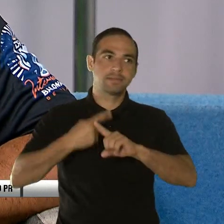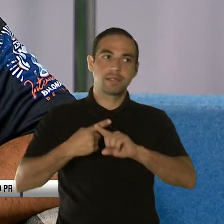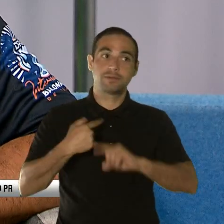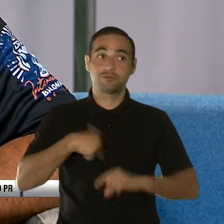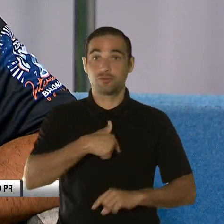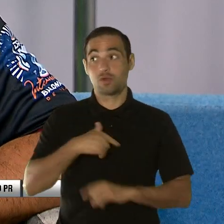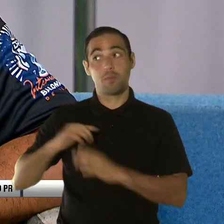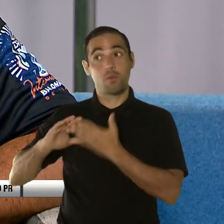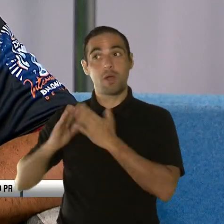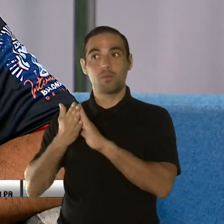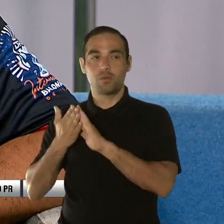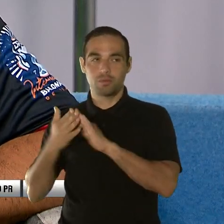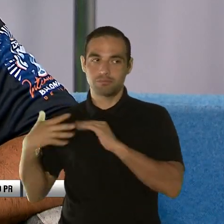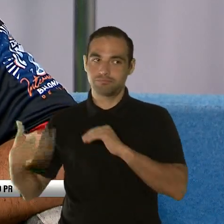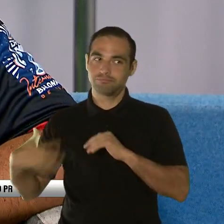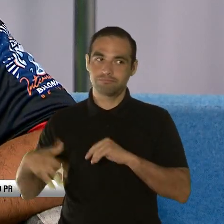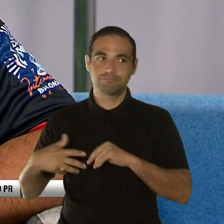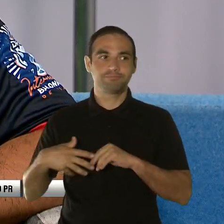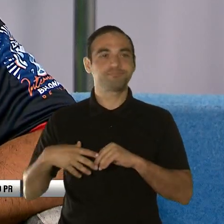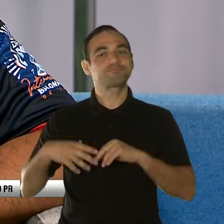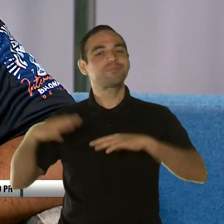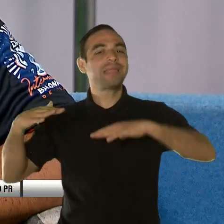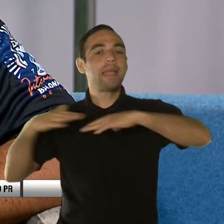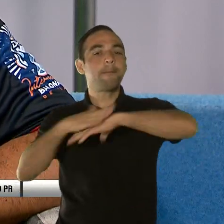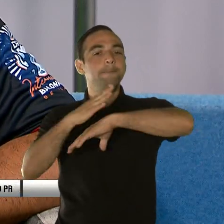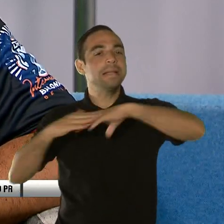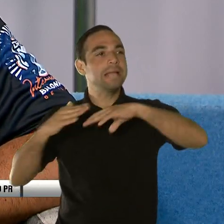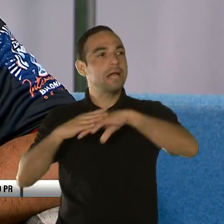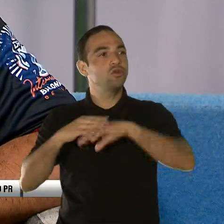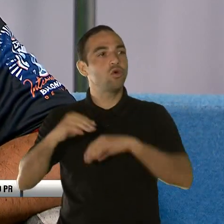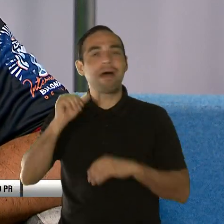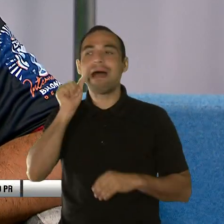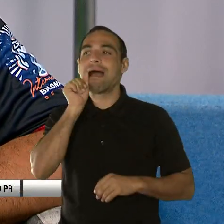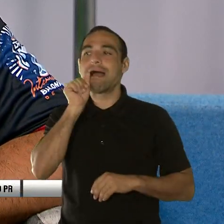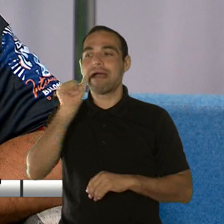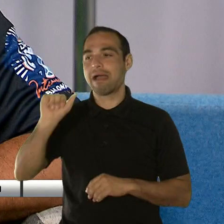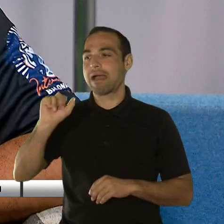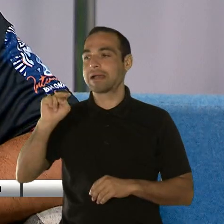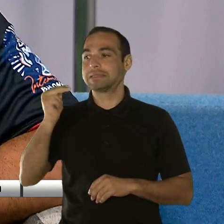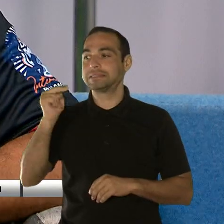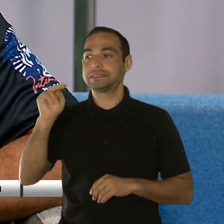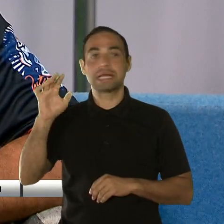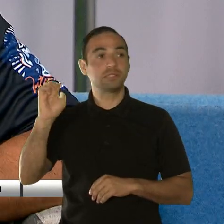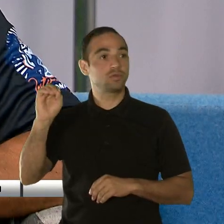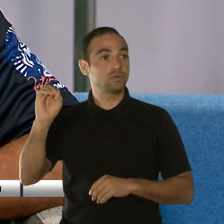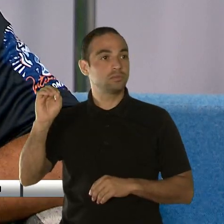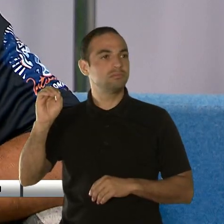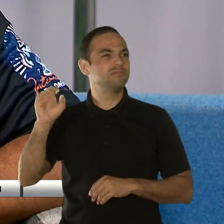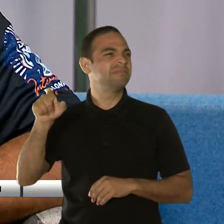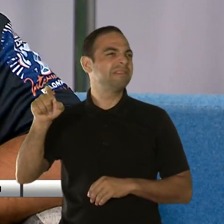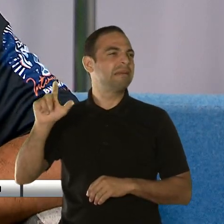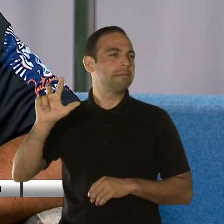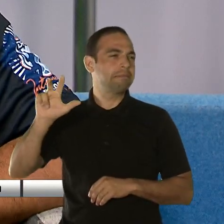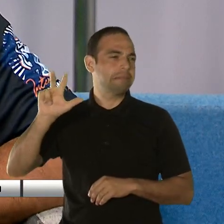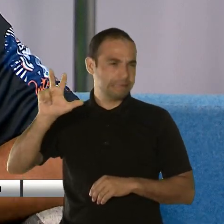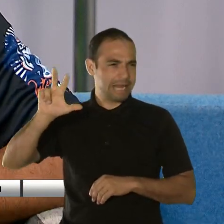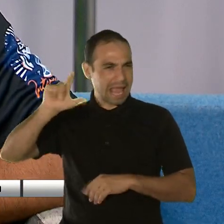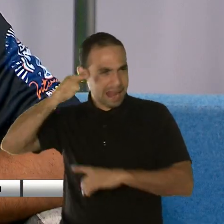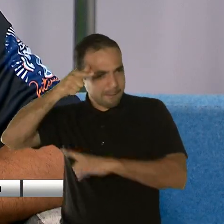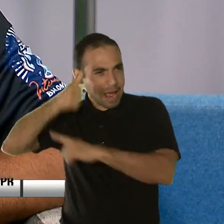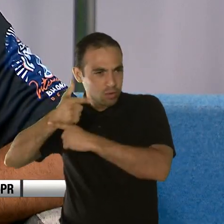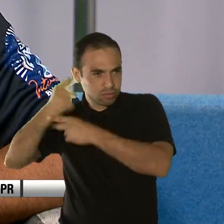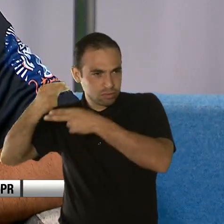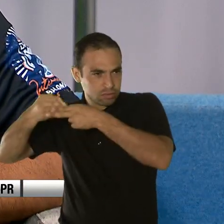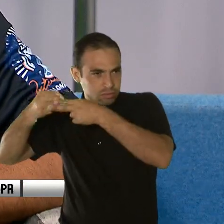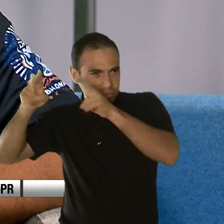en nuestras selecciones nacionales practican el Balneario del de tres hermanos y pues estamos ahí concentrados